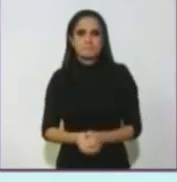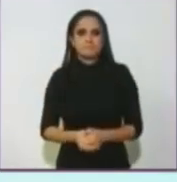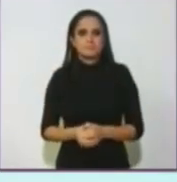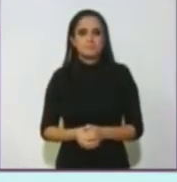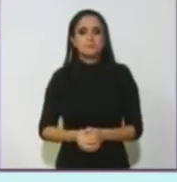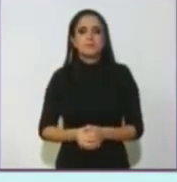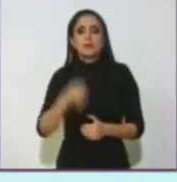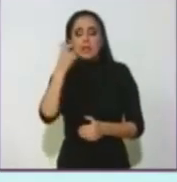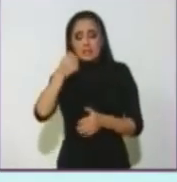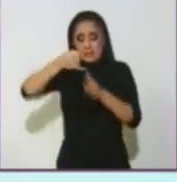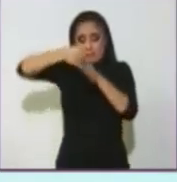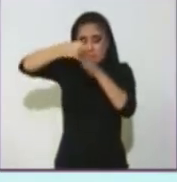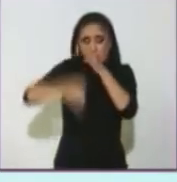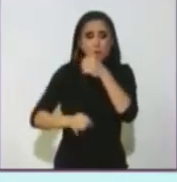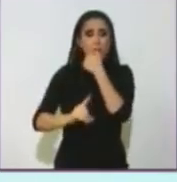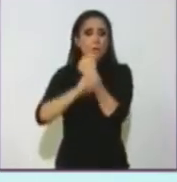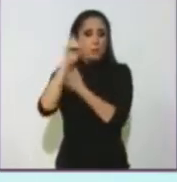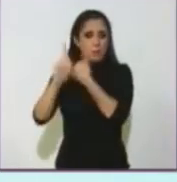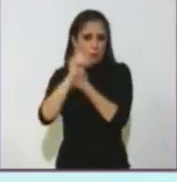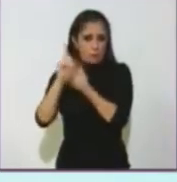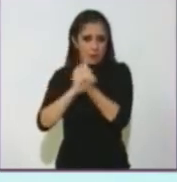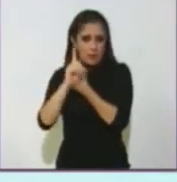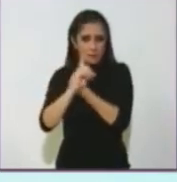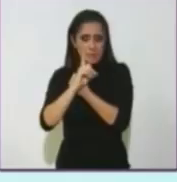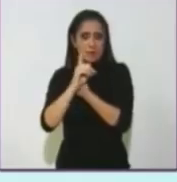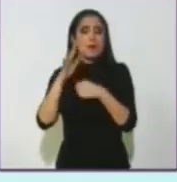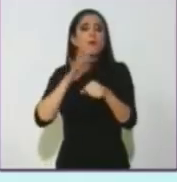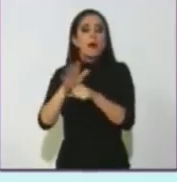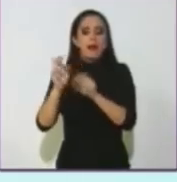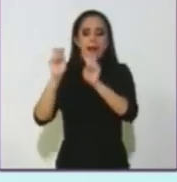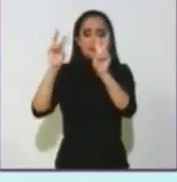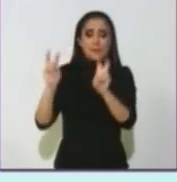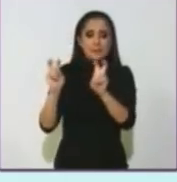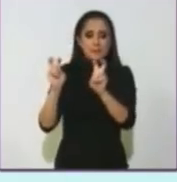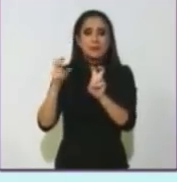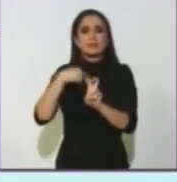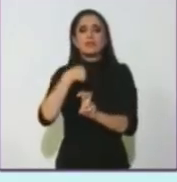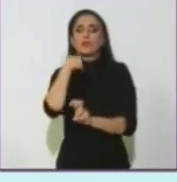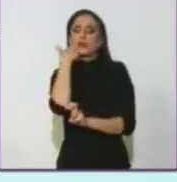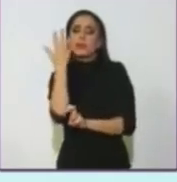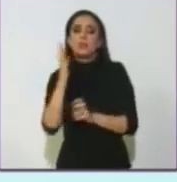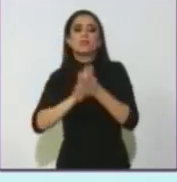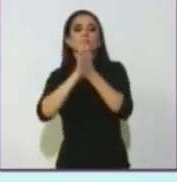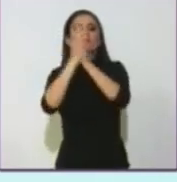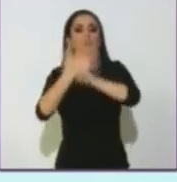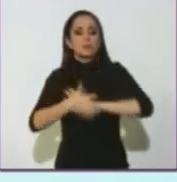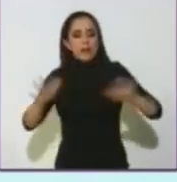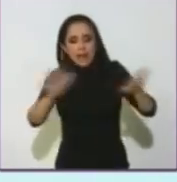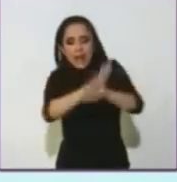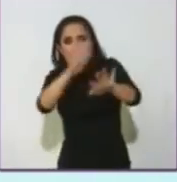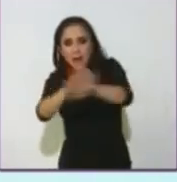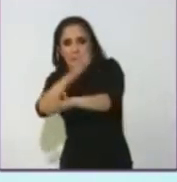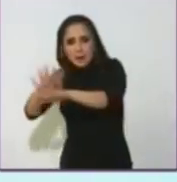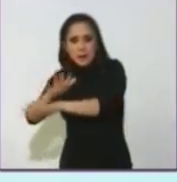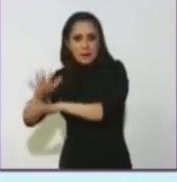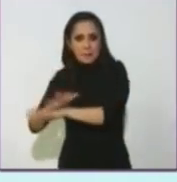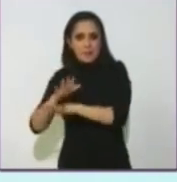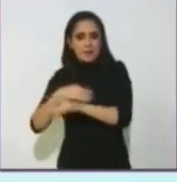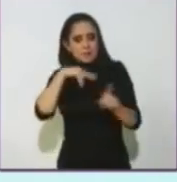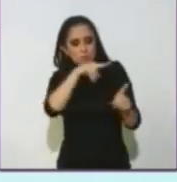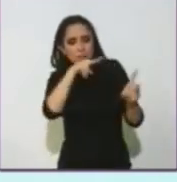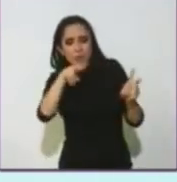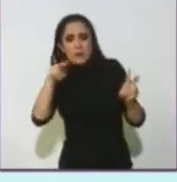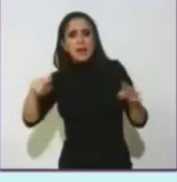del problema y el tema es transformar las condiciones adversas en las cuales se mueve